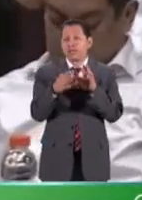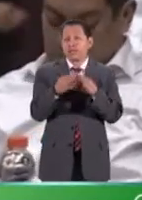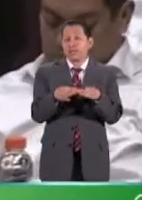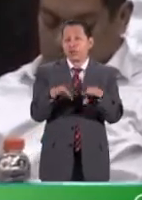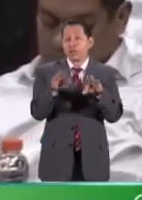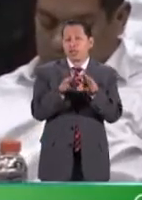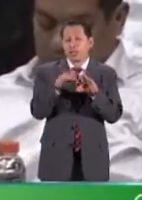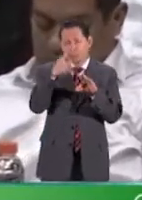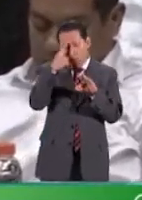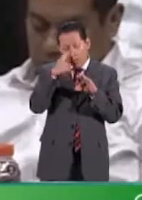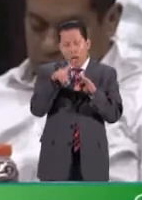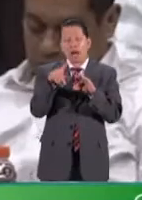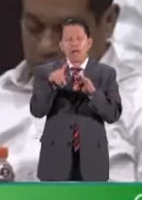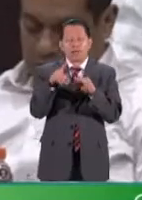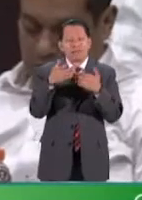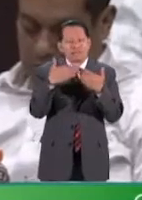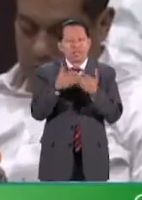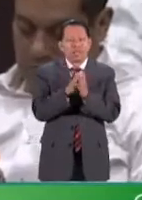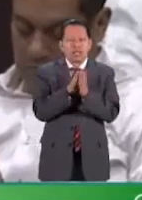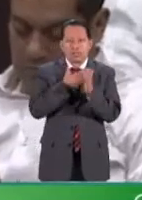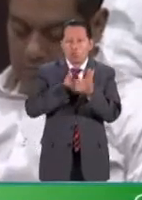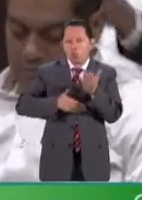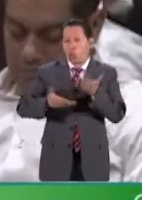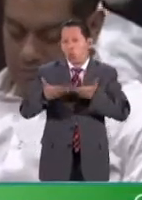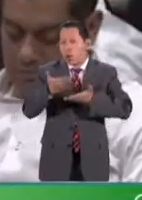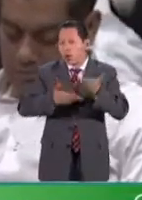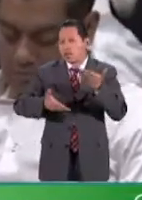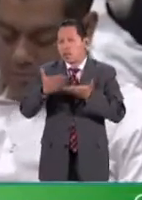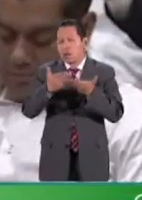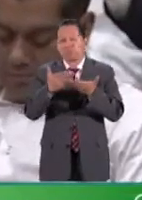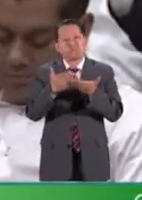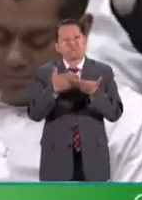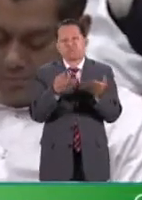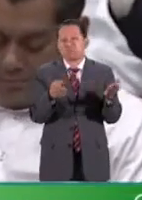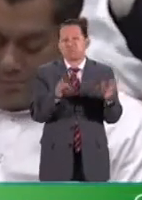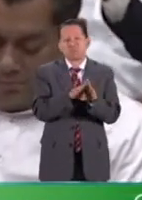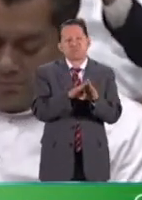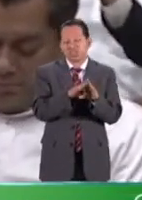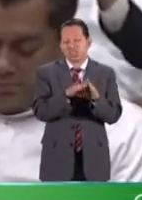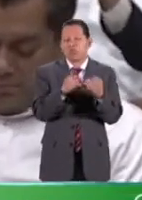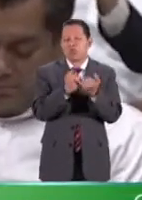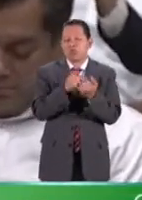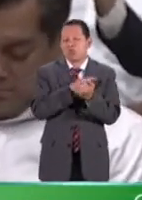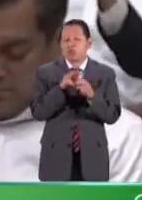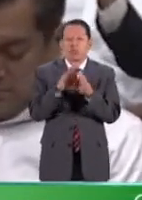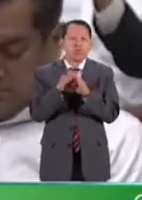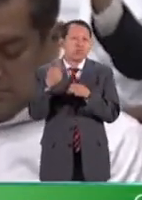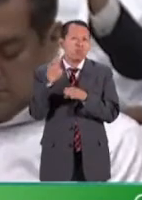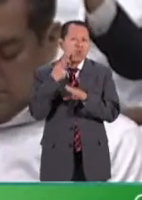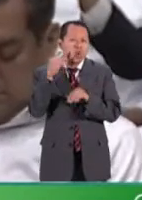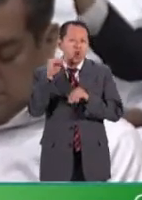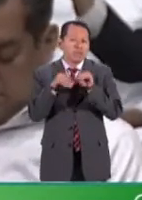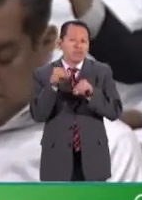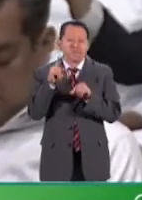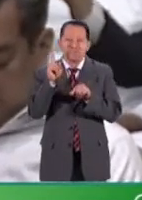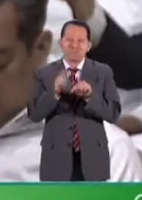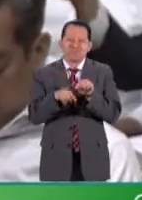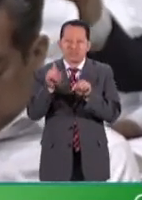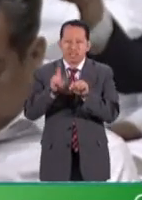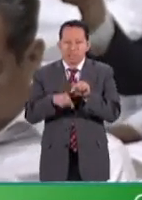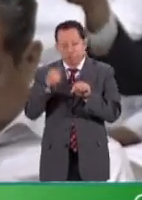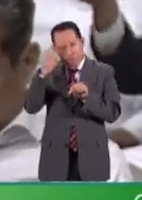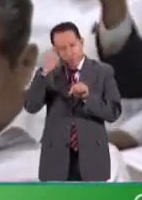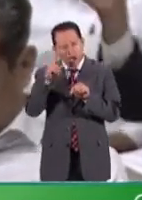fundamentales de la convivencia democrática y que ha renunciado a la política constructiva para reivindicar